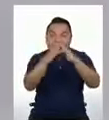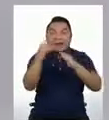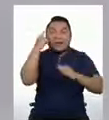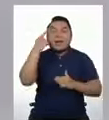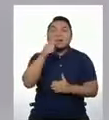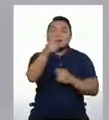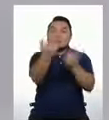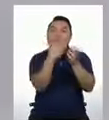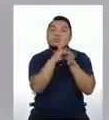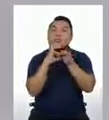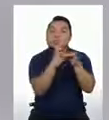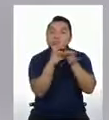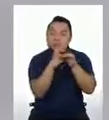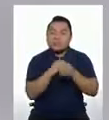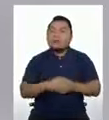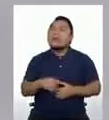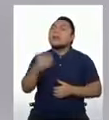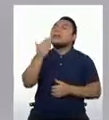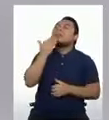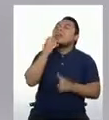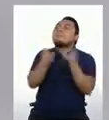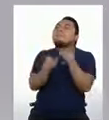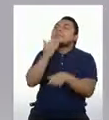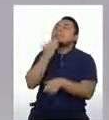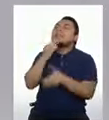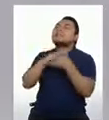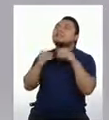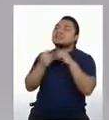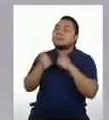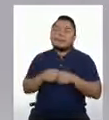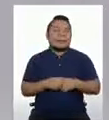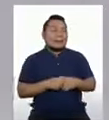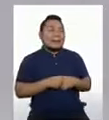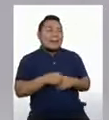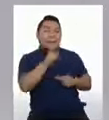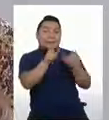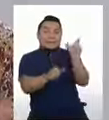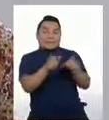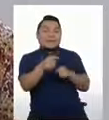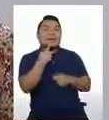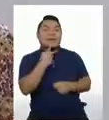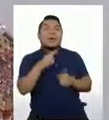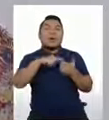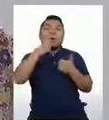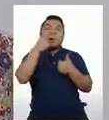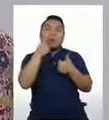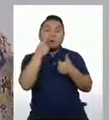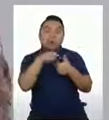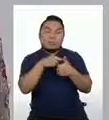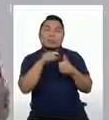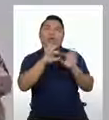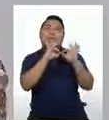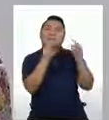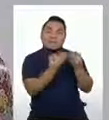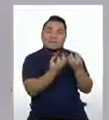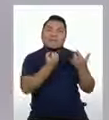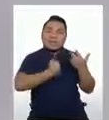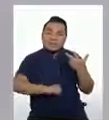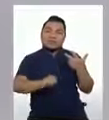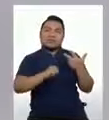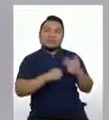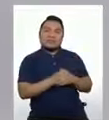para hacerlos juntos. ¿Quiénes son los personajes? Los personajes son un hombre con su mujer e